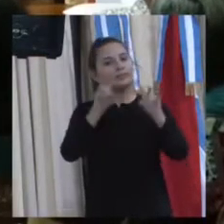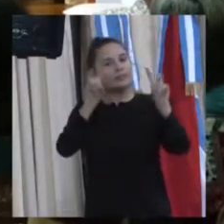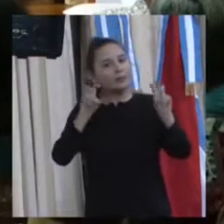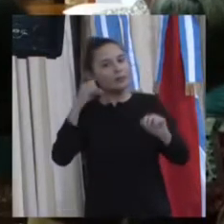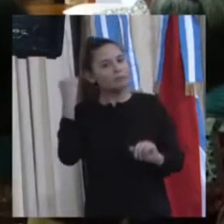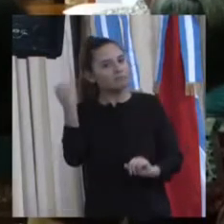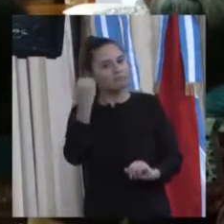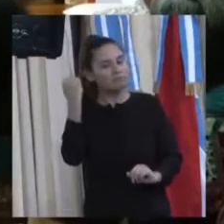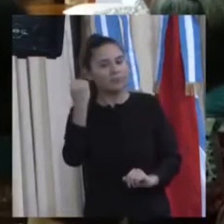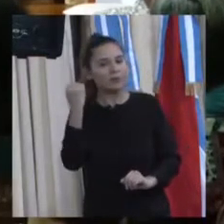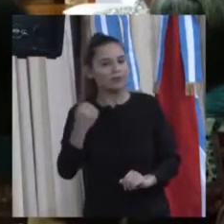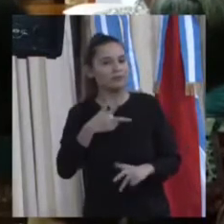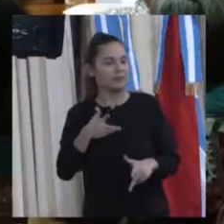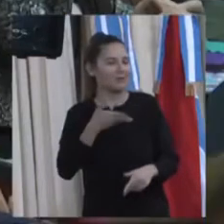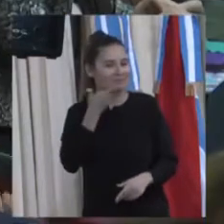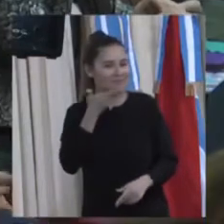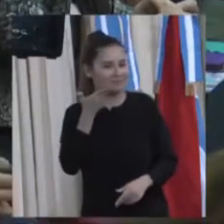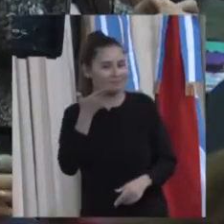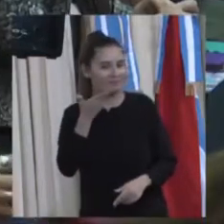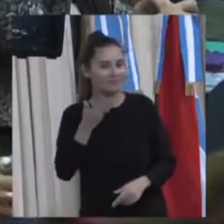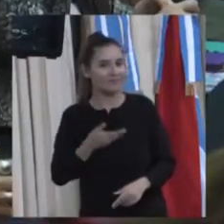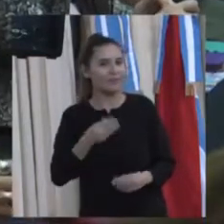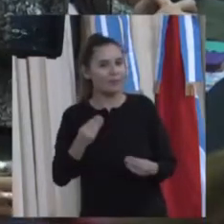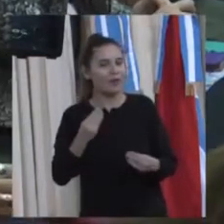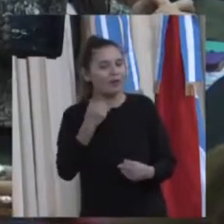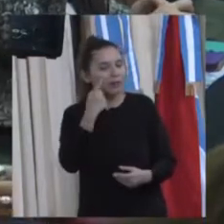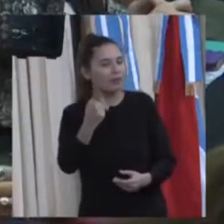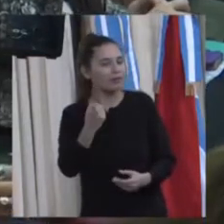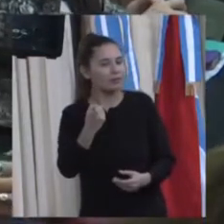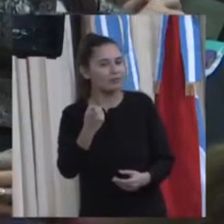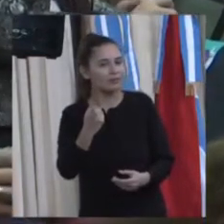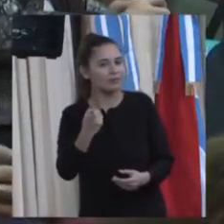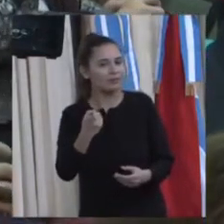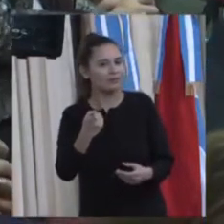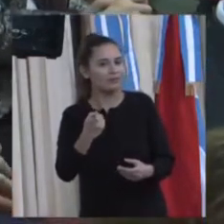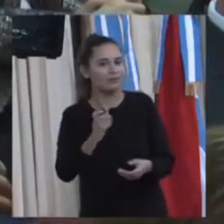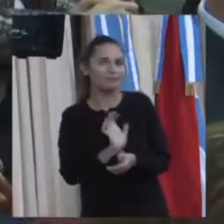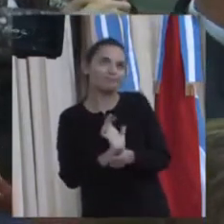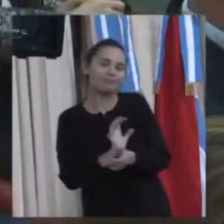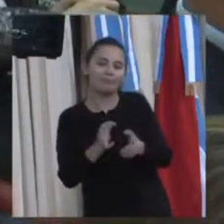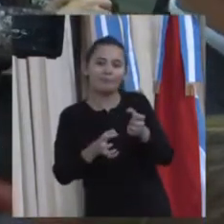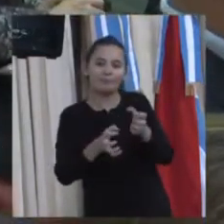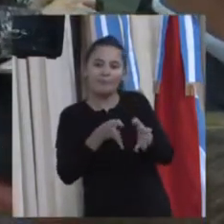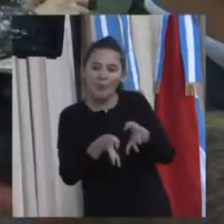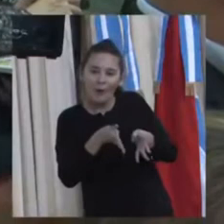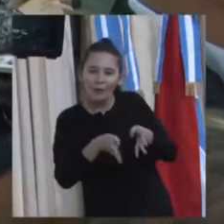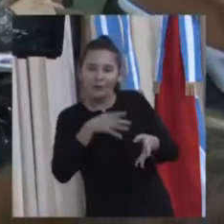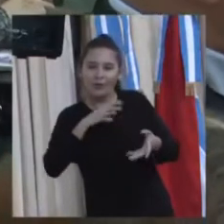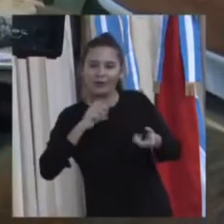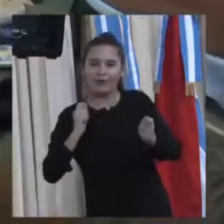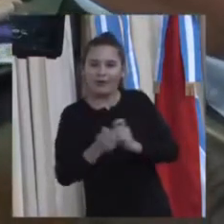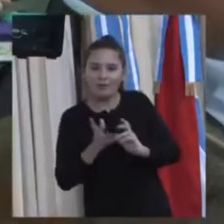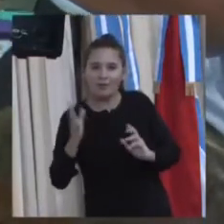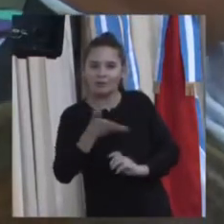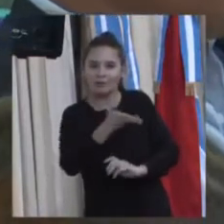central para esta exposición, y es identificar que el motor del cambio social, el motor de la